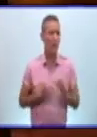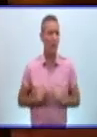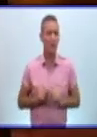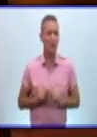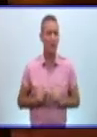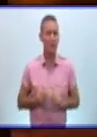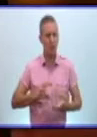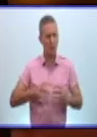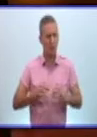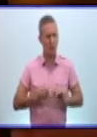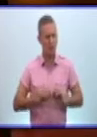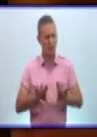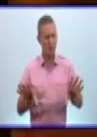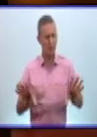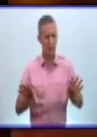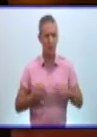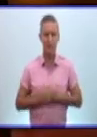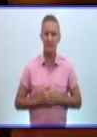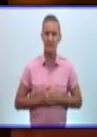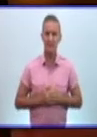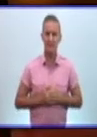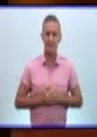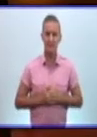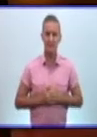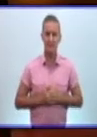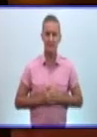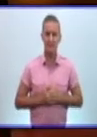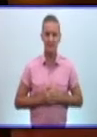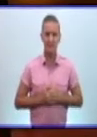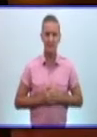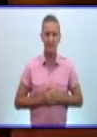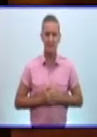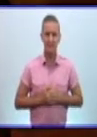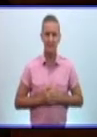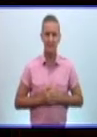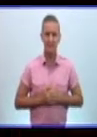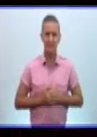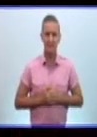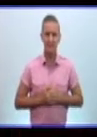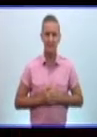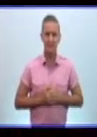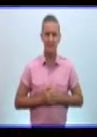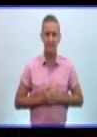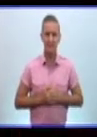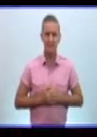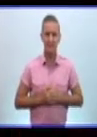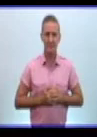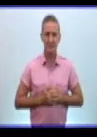natural.